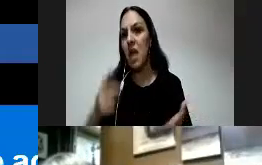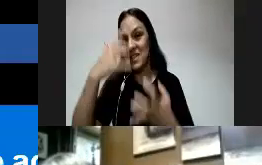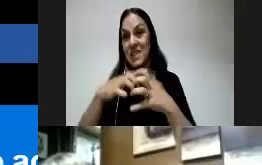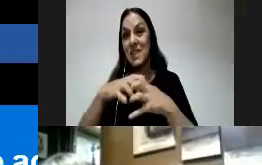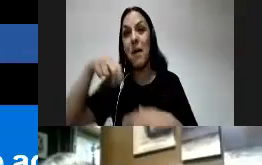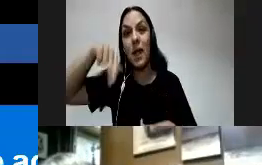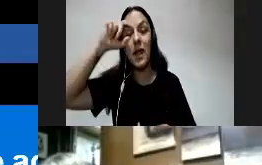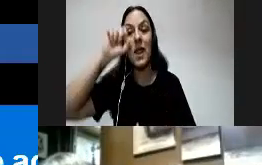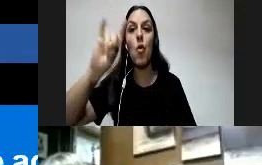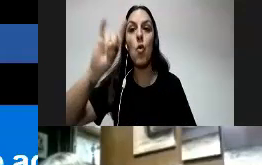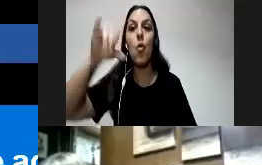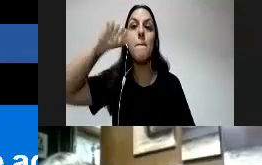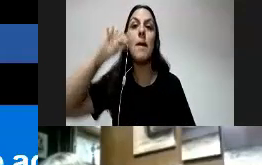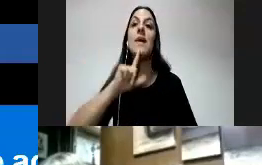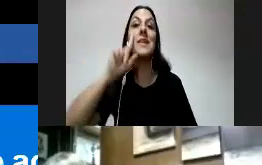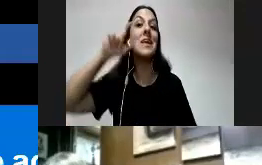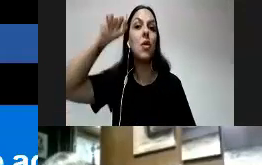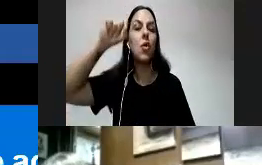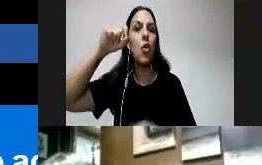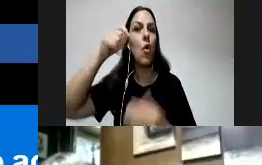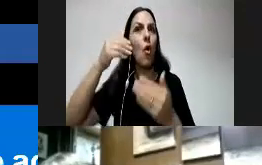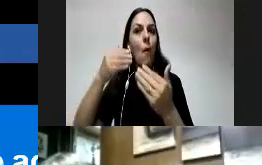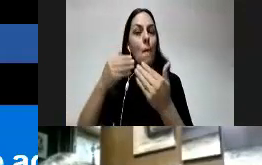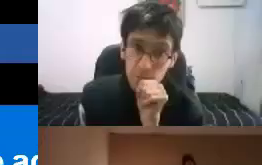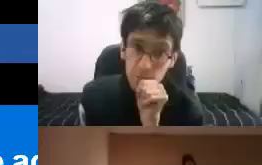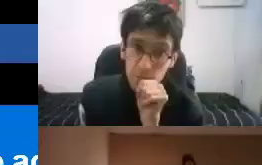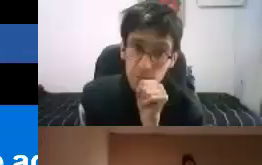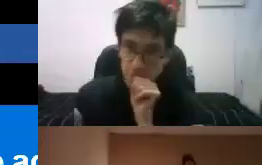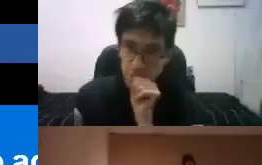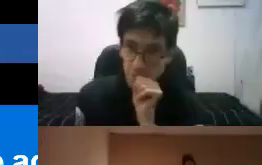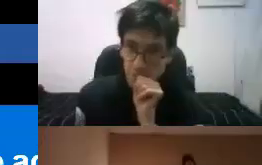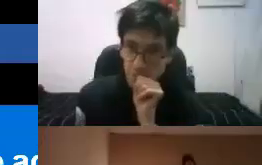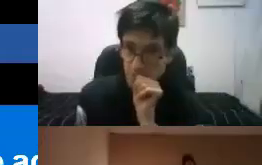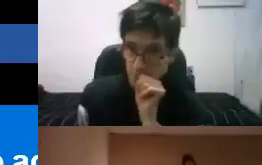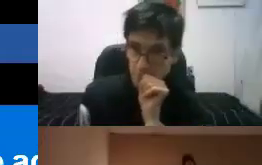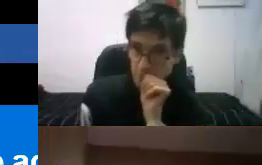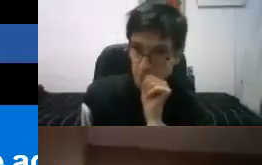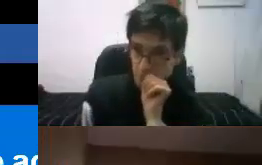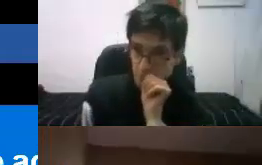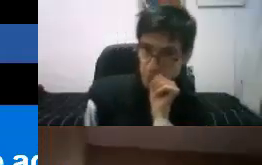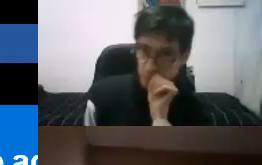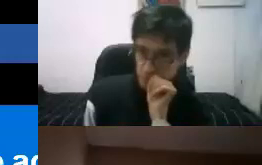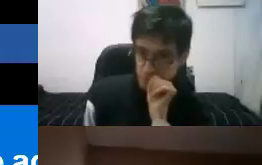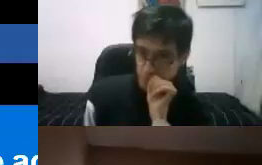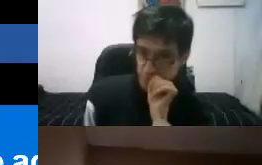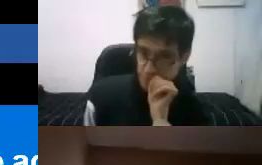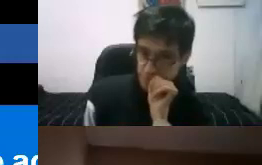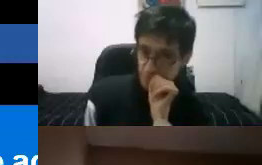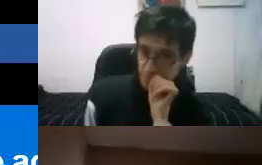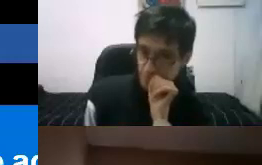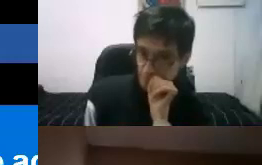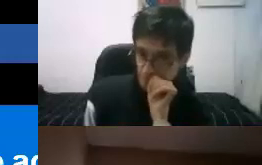la puerta, no como independientemente de la puerta de ingreso para el común de la gente, en el primer